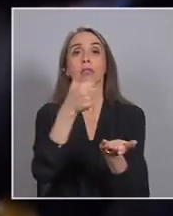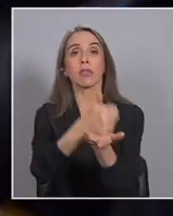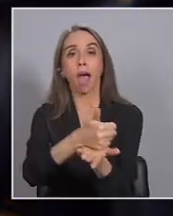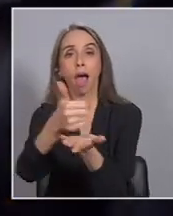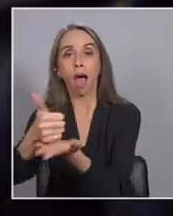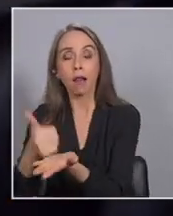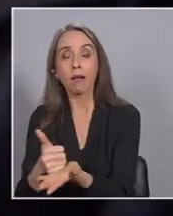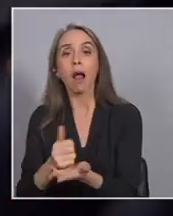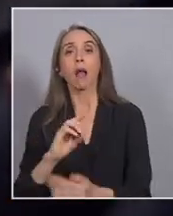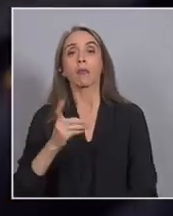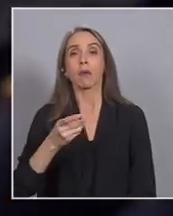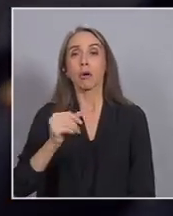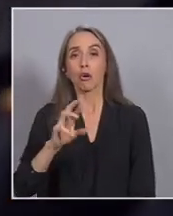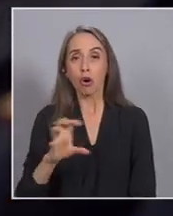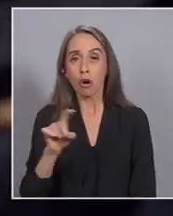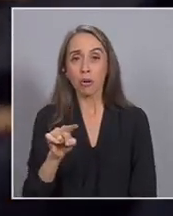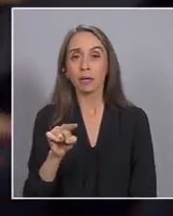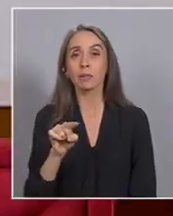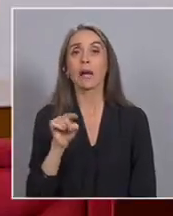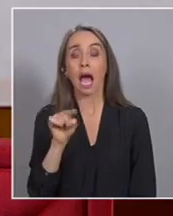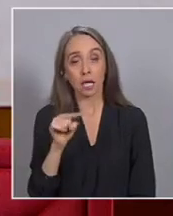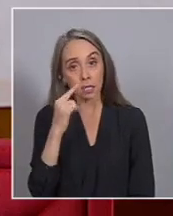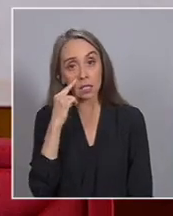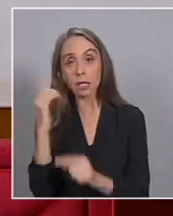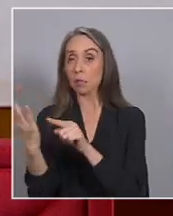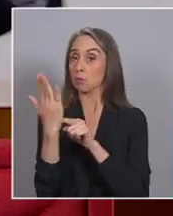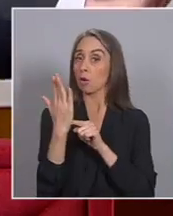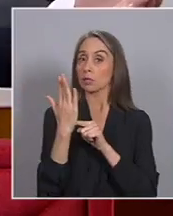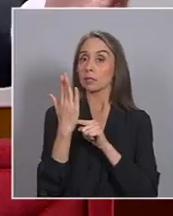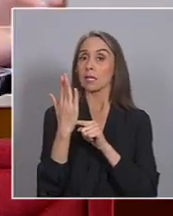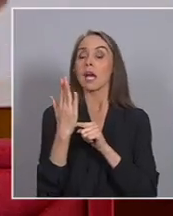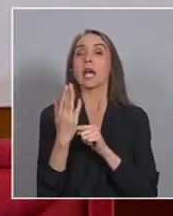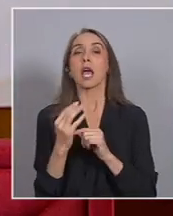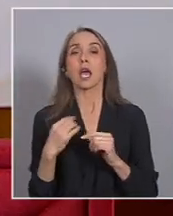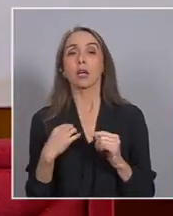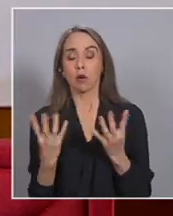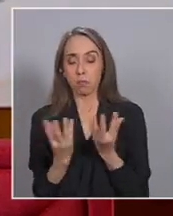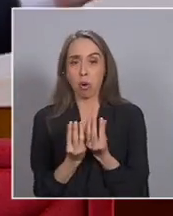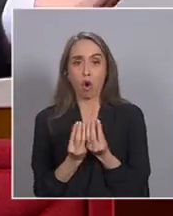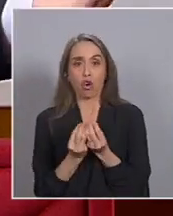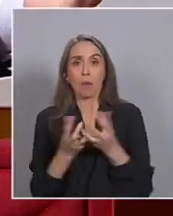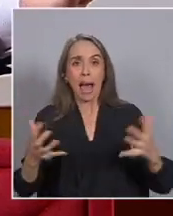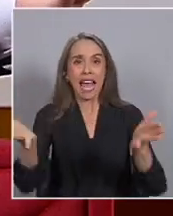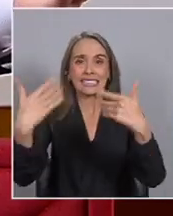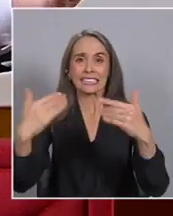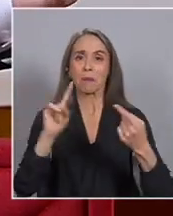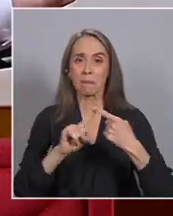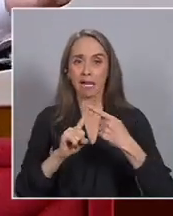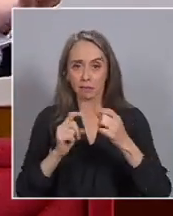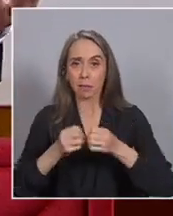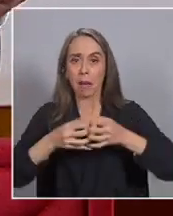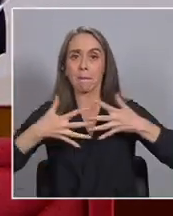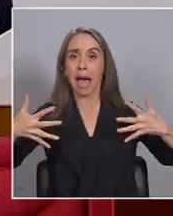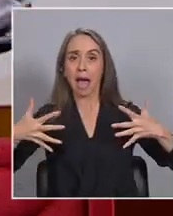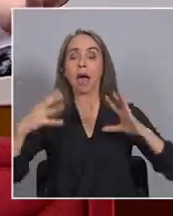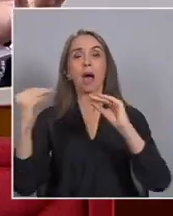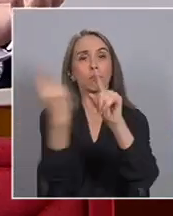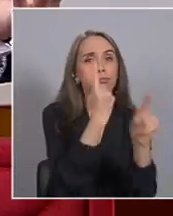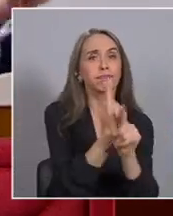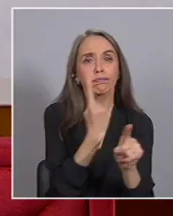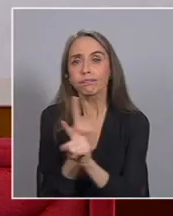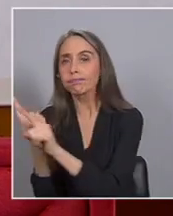y gobernadores. Y ahí se nos demuestra que cuando ampliamos la cancha, cuando involucramos a más gente, cuando conversamos